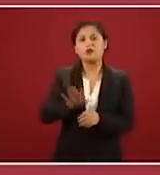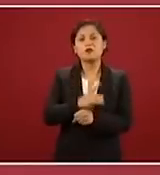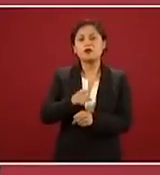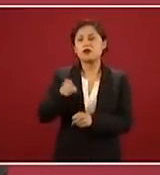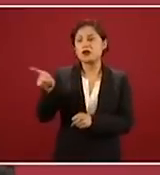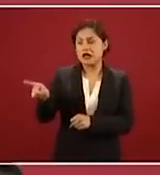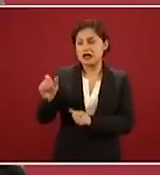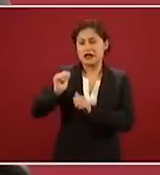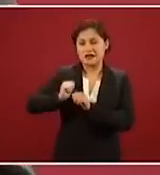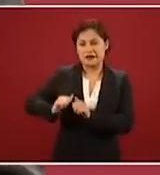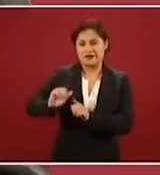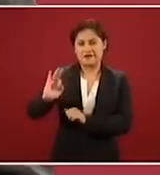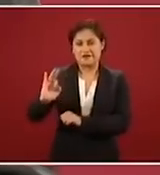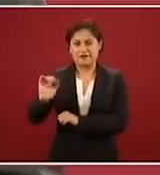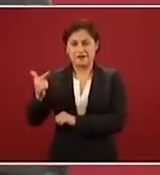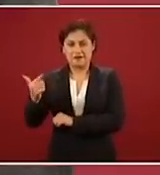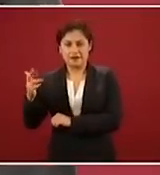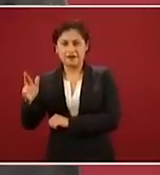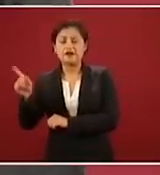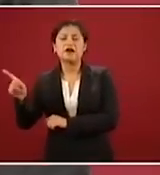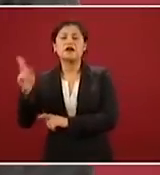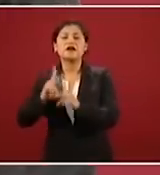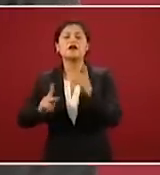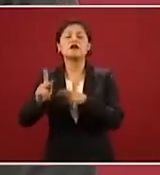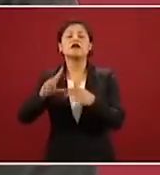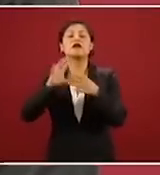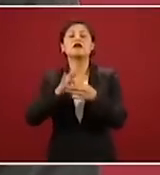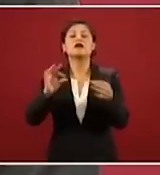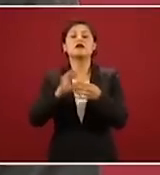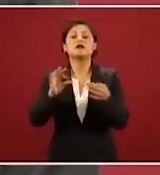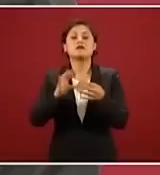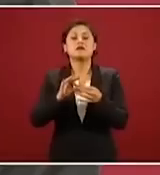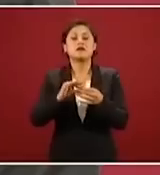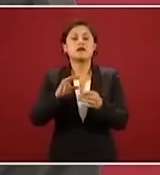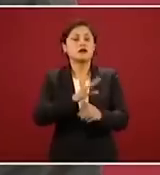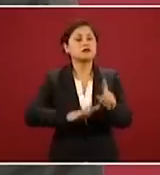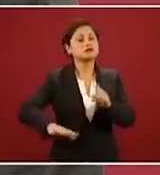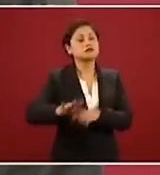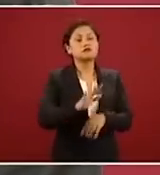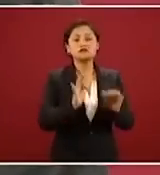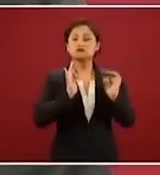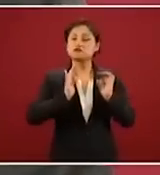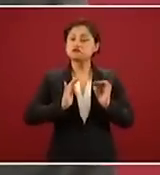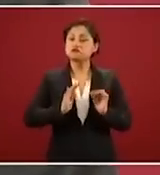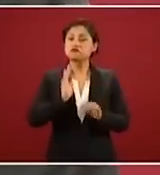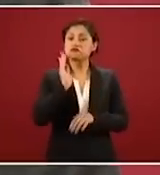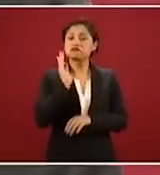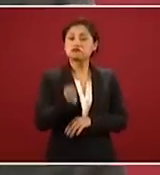tolerar pues el feminicidio, al contrario, para